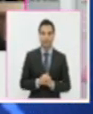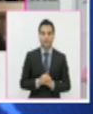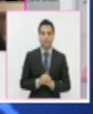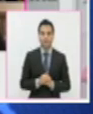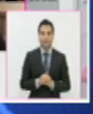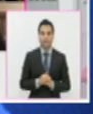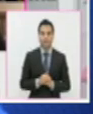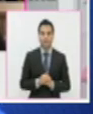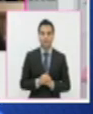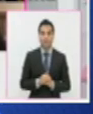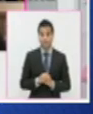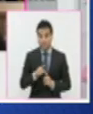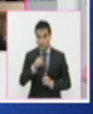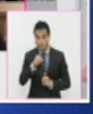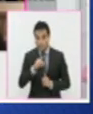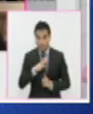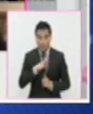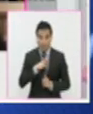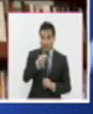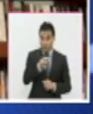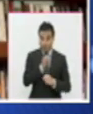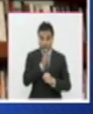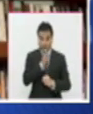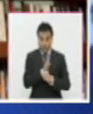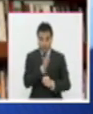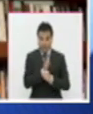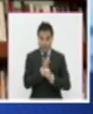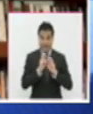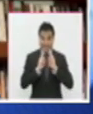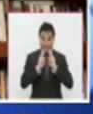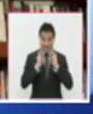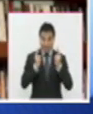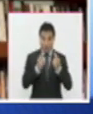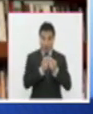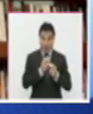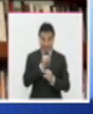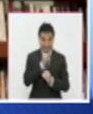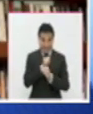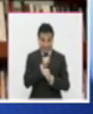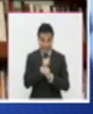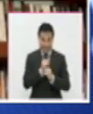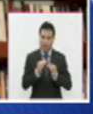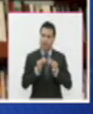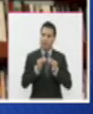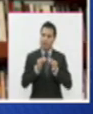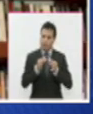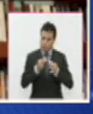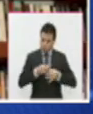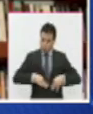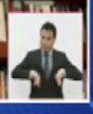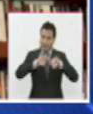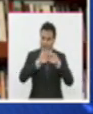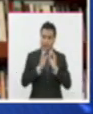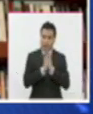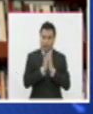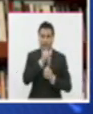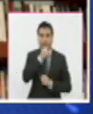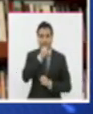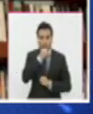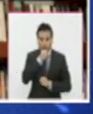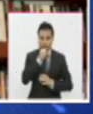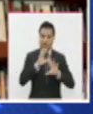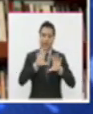que justamente sacara la organización de los comicios de la órbita del presidente en turno y de